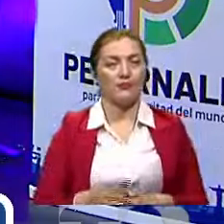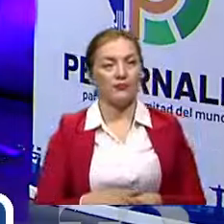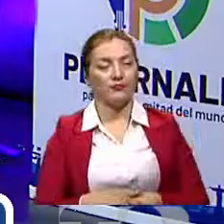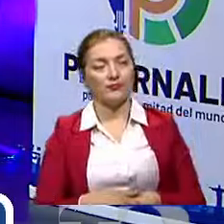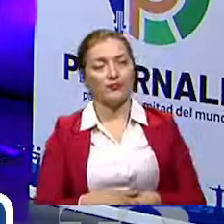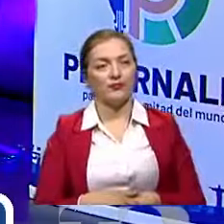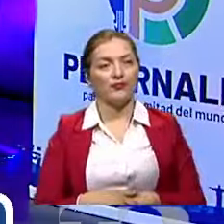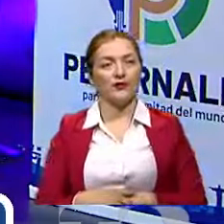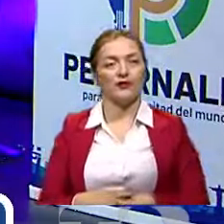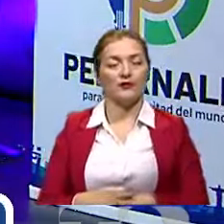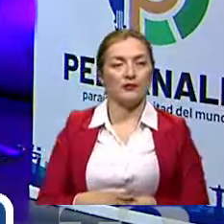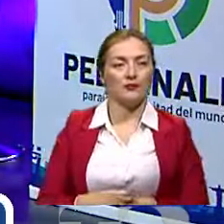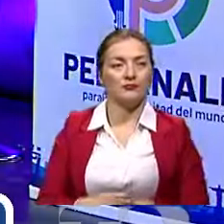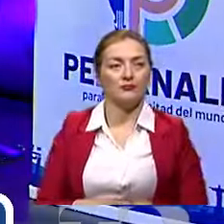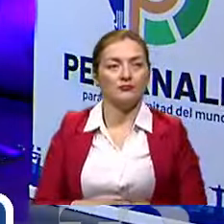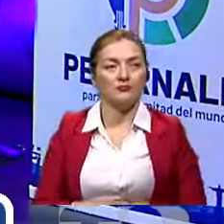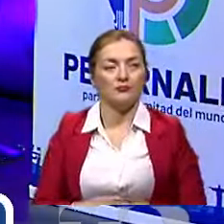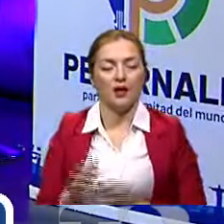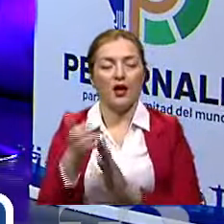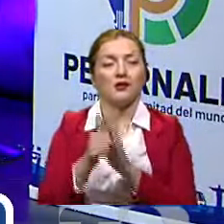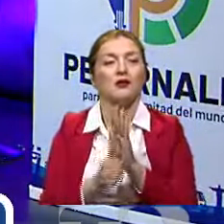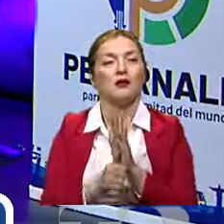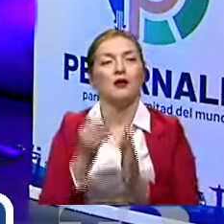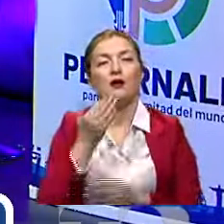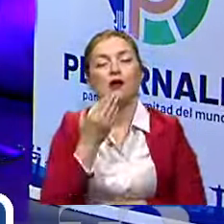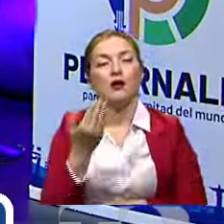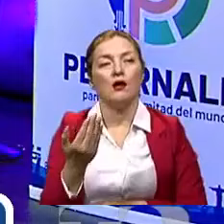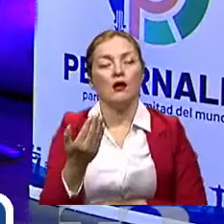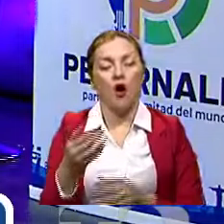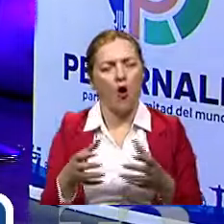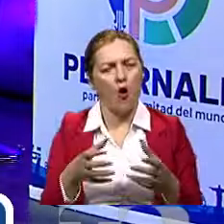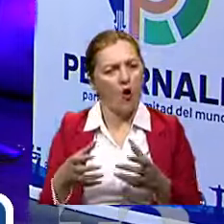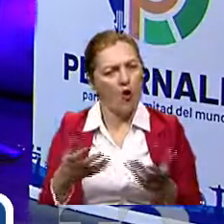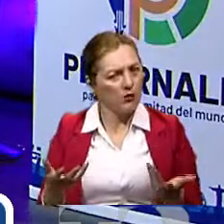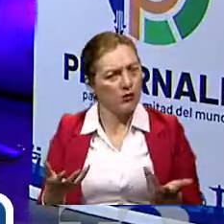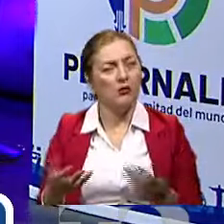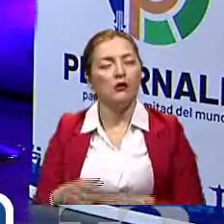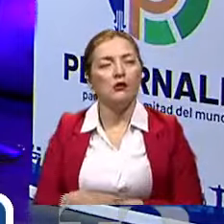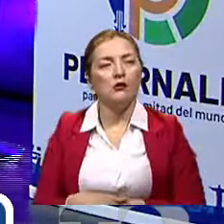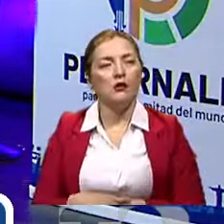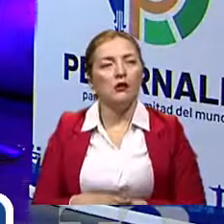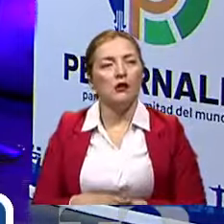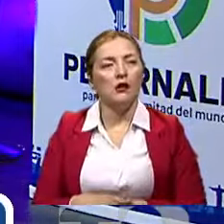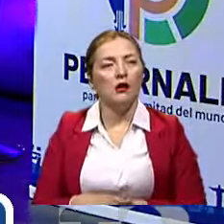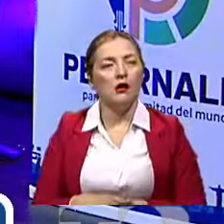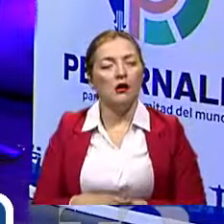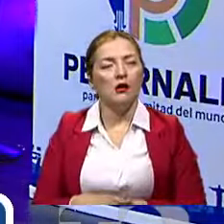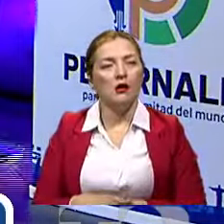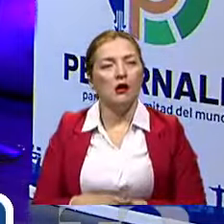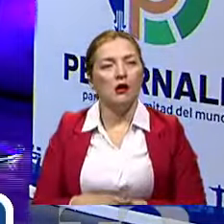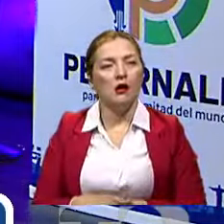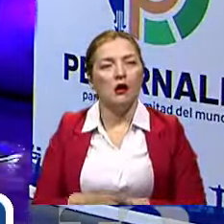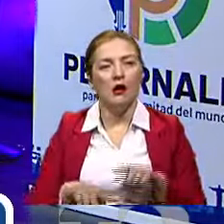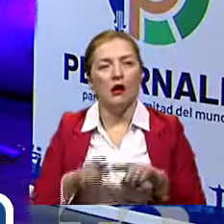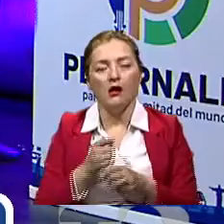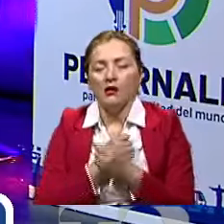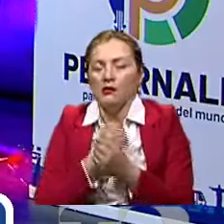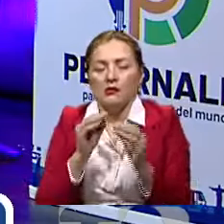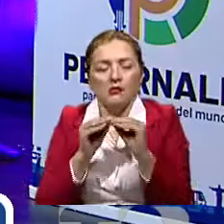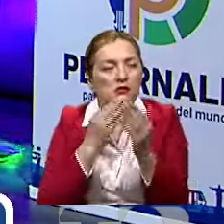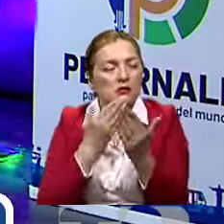yo quiero hablar un poco de las artesanías, son hechas de coco, me imagino, de la cáscara del coco, cuénteme. Así es, amiga querida, muchísimas gracias por la